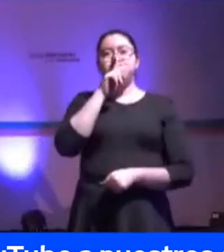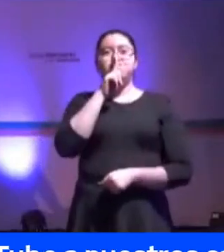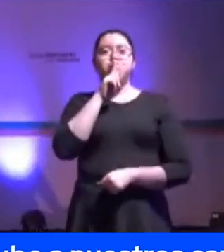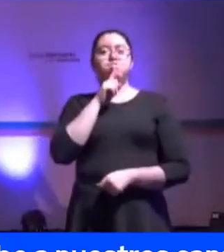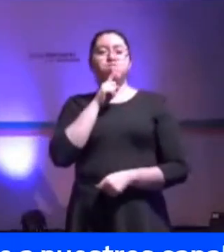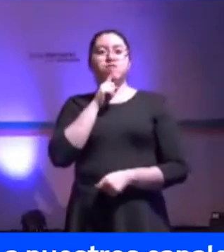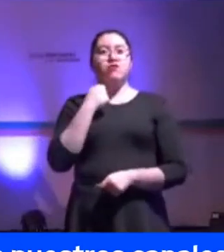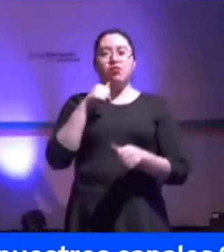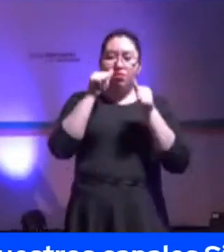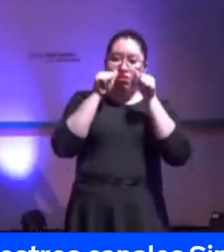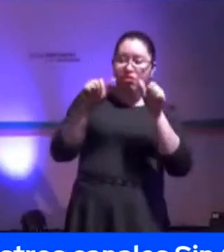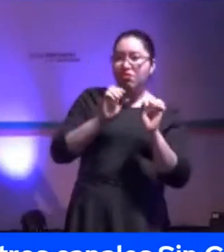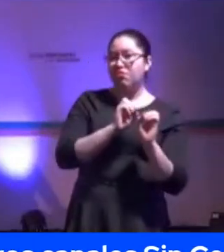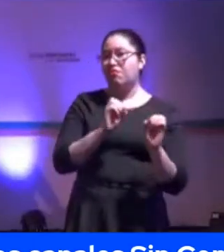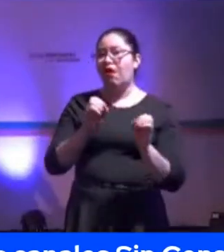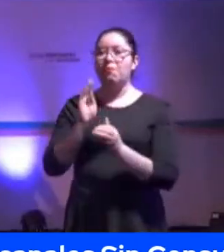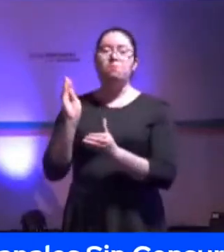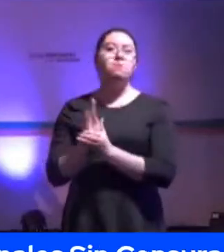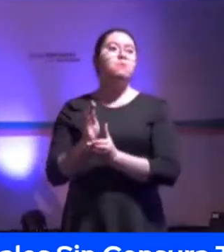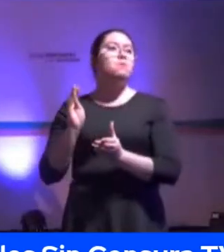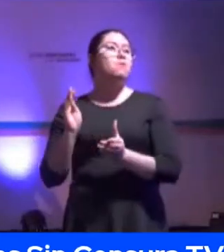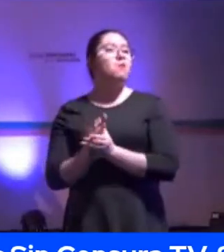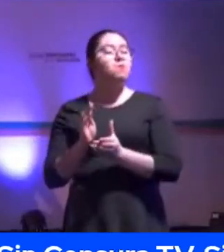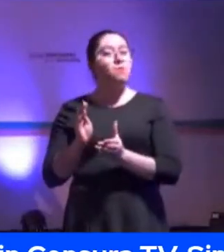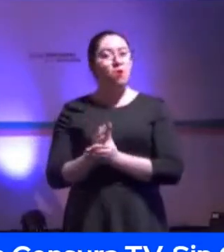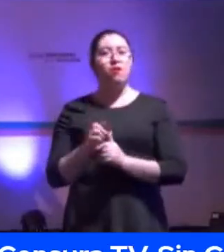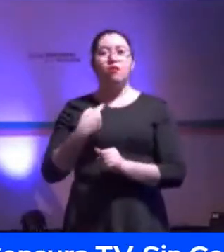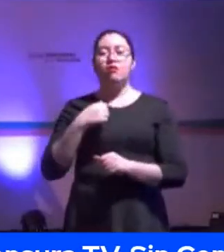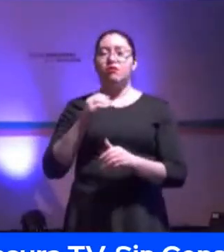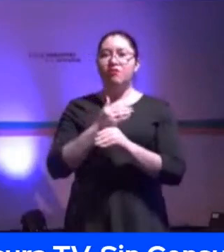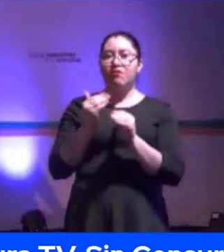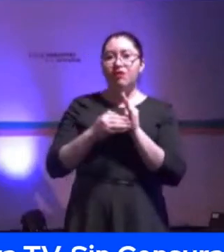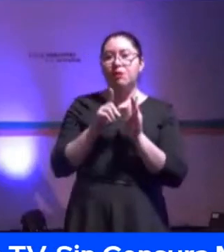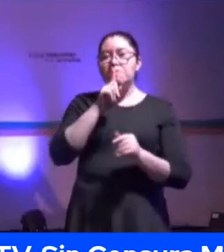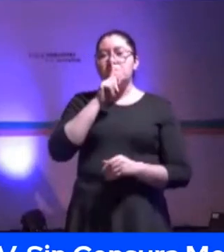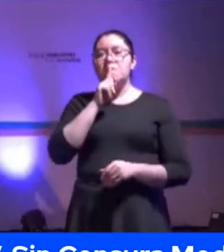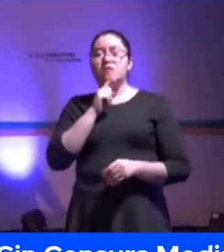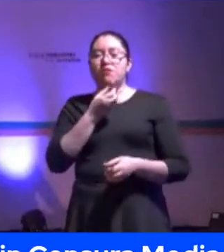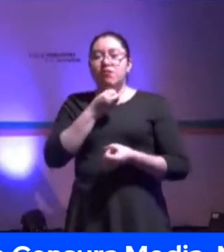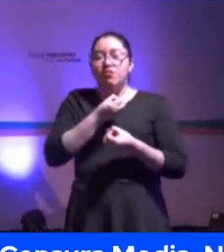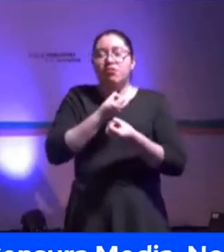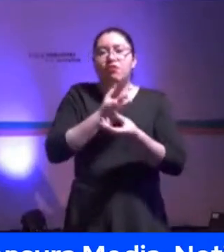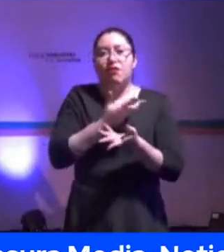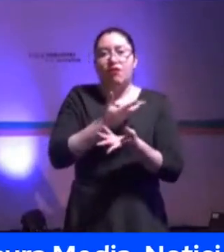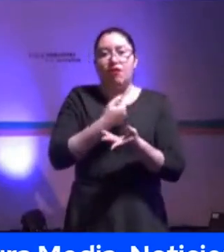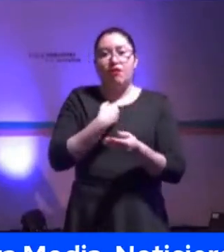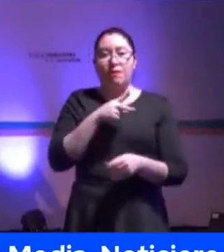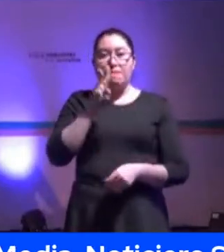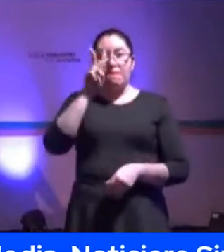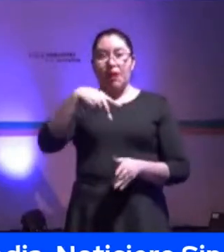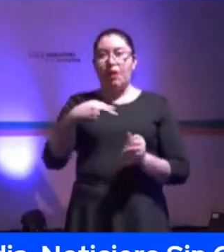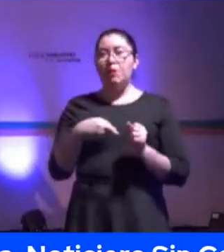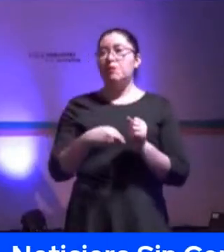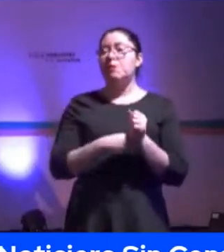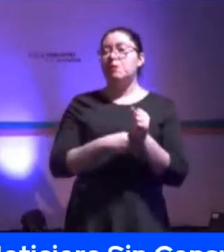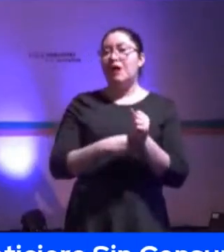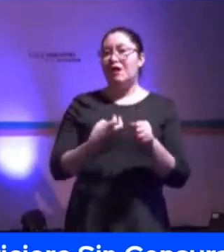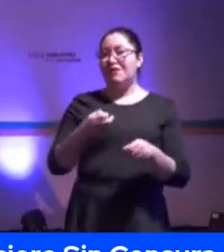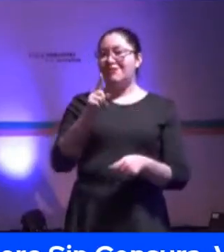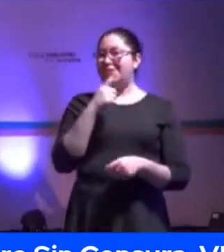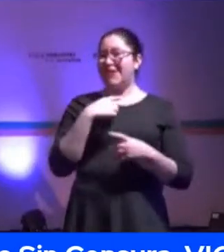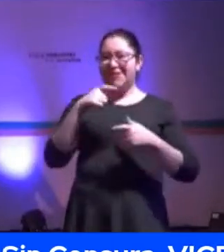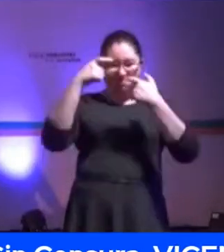escuchen, de que no les hagan caso, de que les digan cosas que no son y que les oculten la verdad. Y es que sí, en una